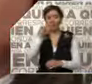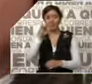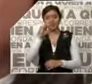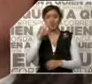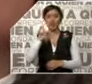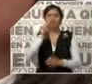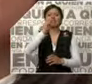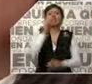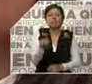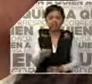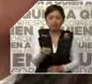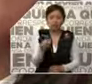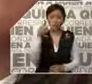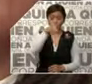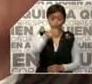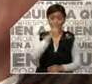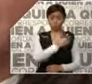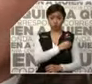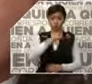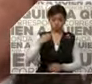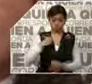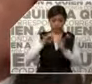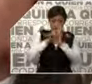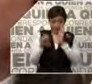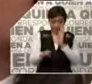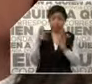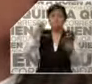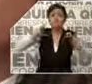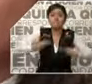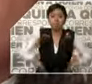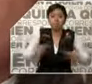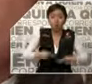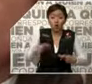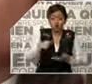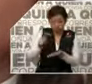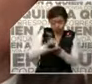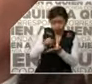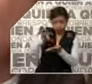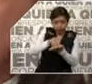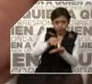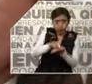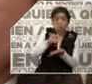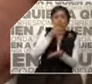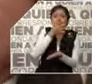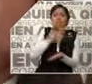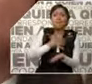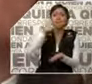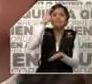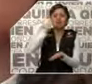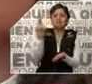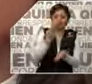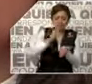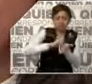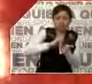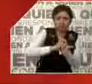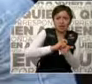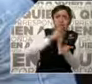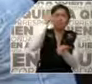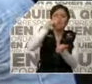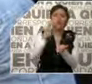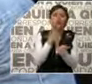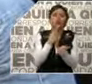decir es la obligación que tienen quienes recaban mis datos de informarme para qué los están recabando y para qué los van a